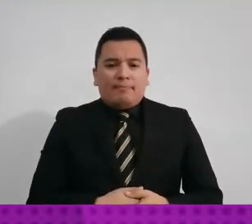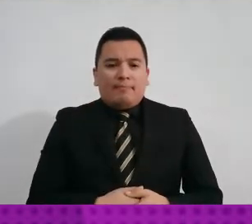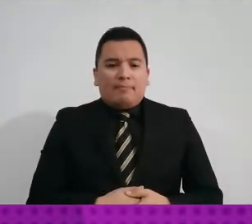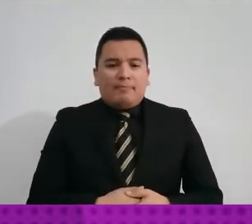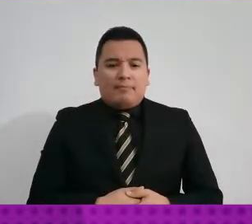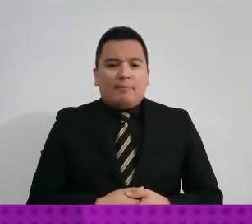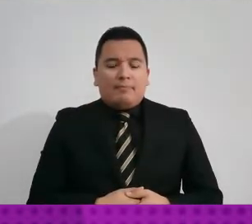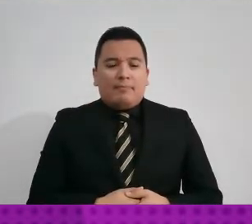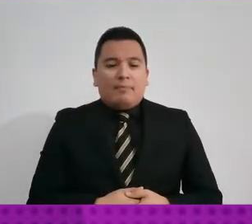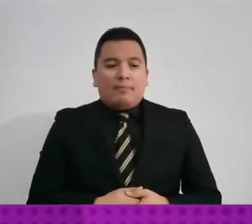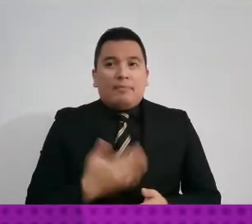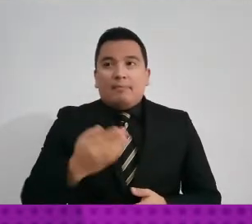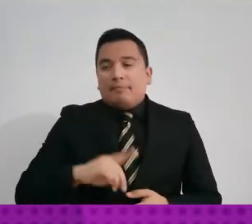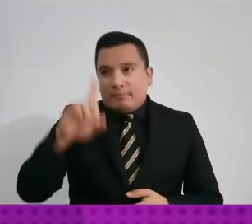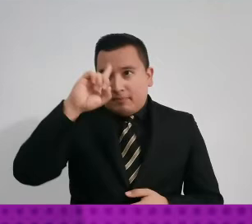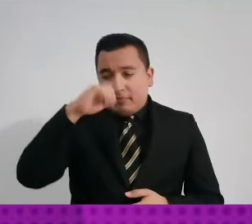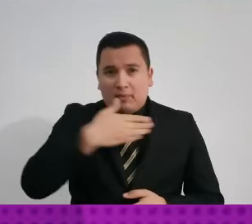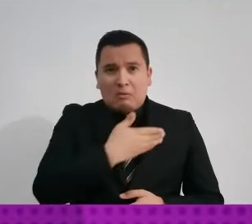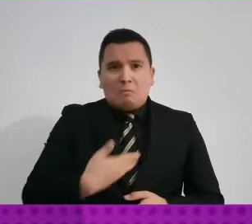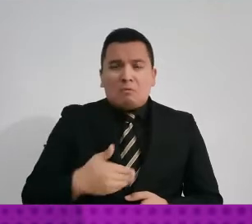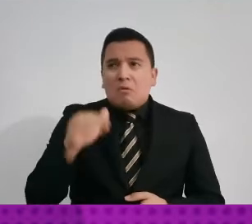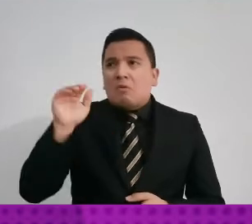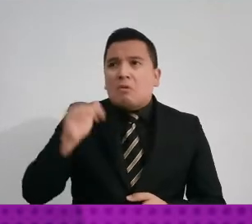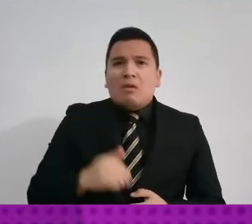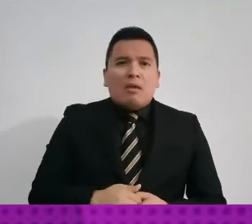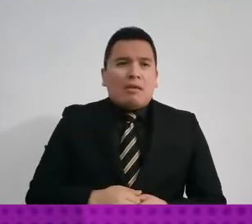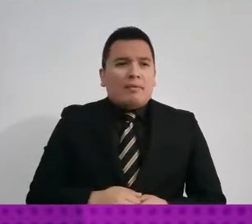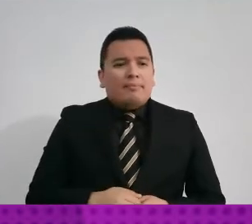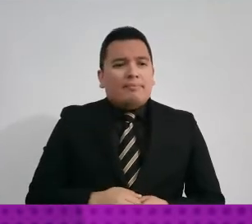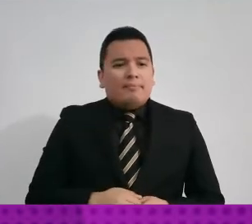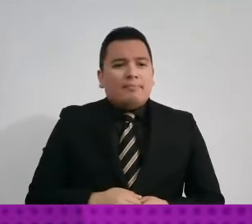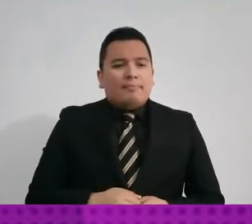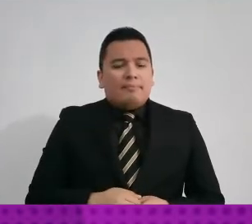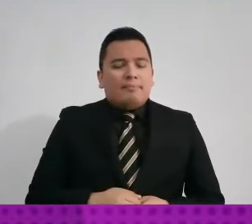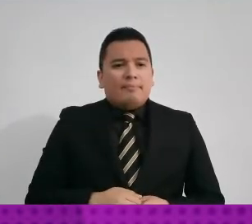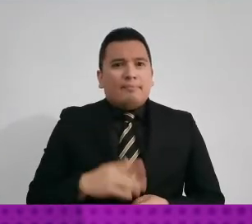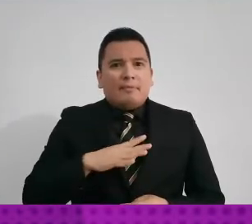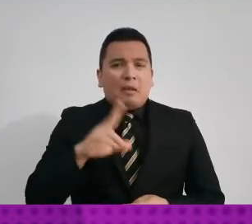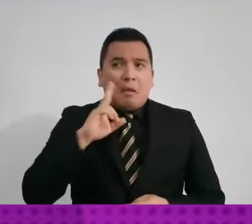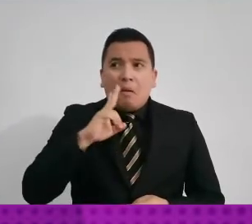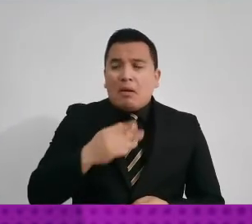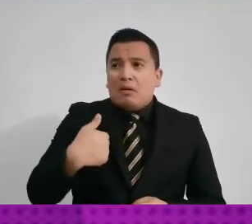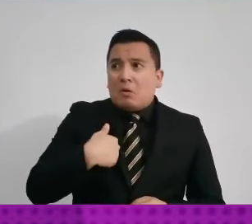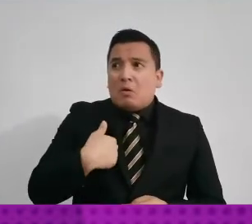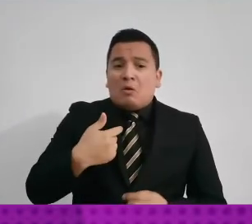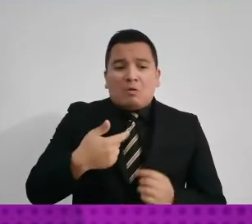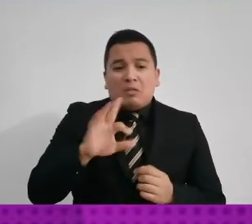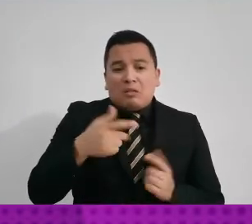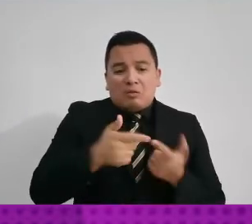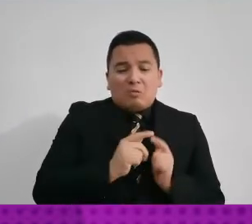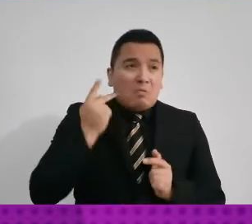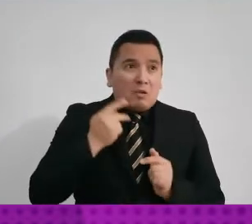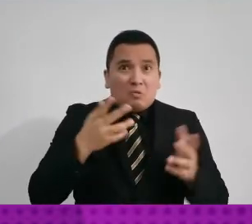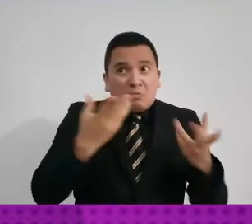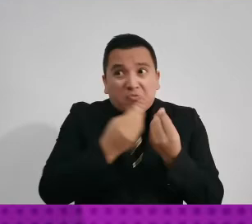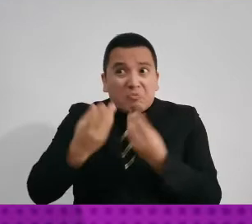plazo avisar a la consejera presidenta de nuestro instituto si van a llevar a cabo una coalición. Hay que recordar